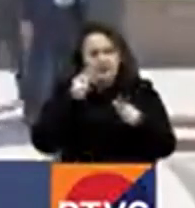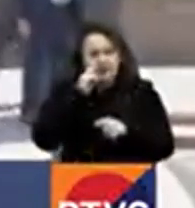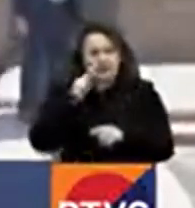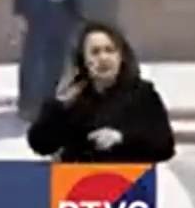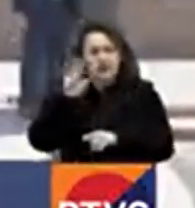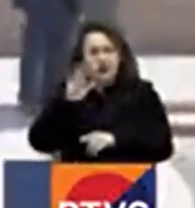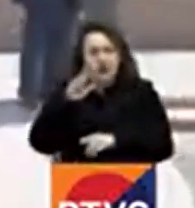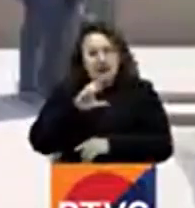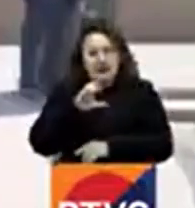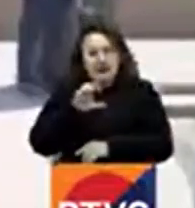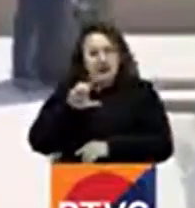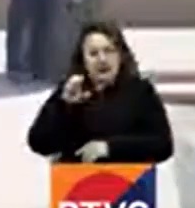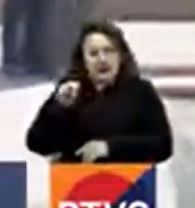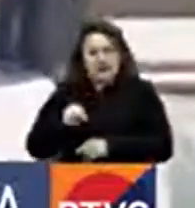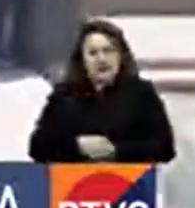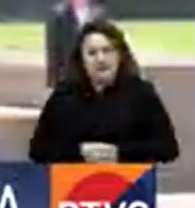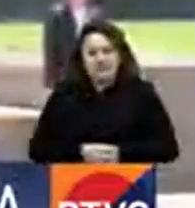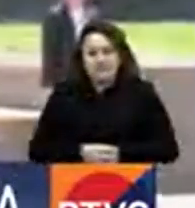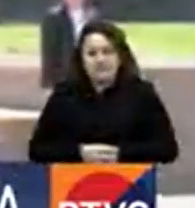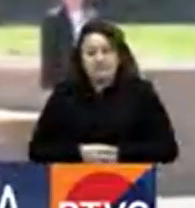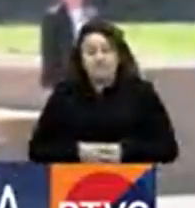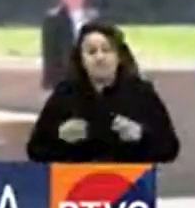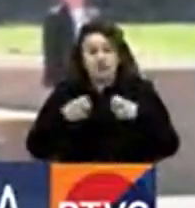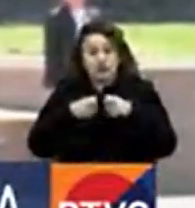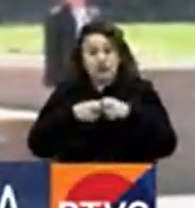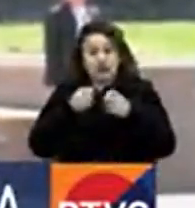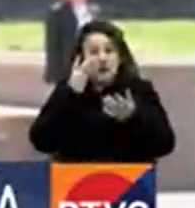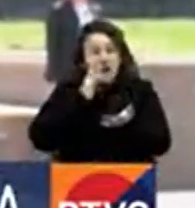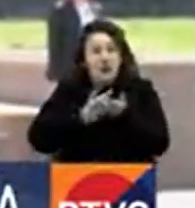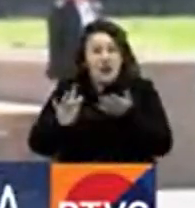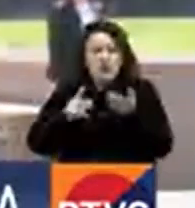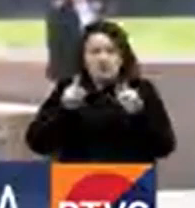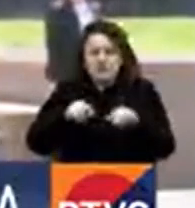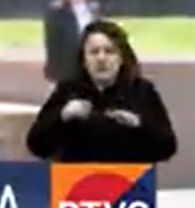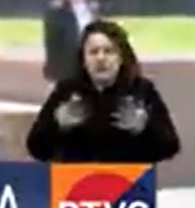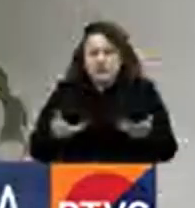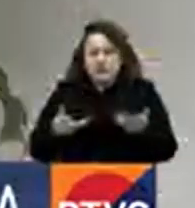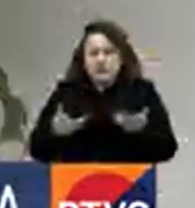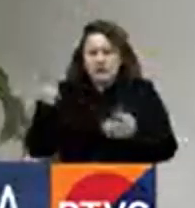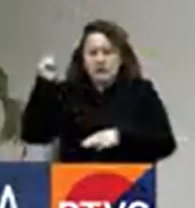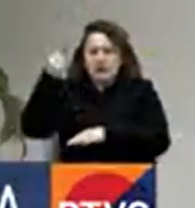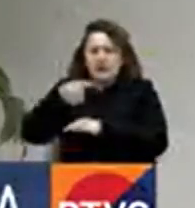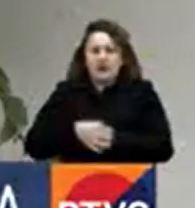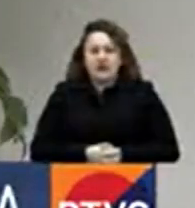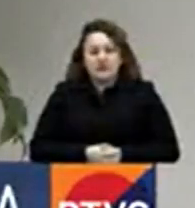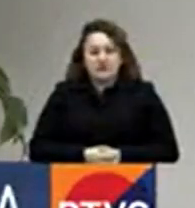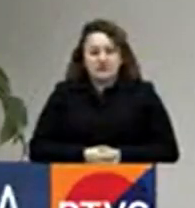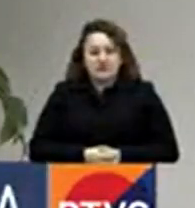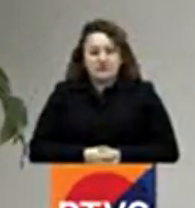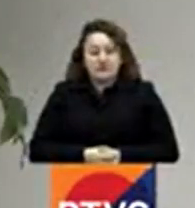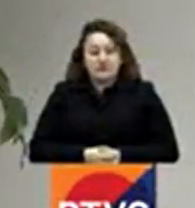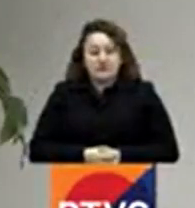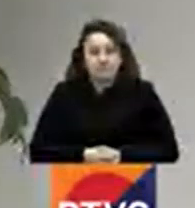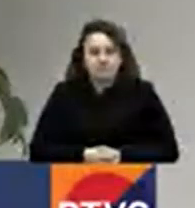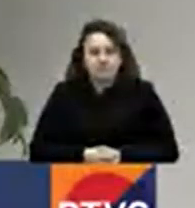las energías limpias también quedó pactado como uno de los compromisos entre los mandatarios. Con una